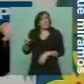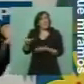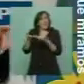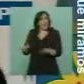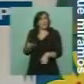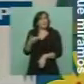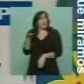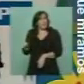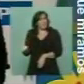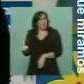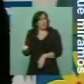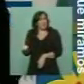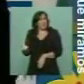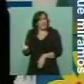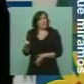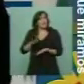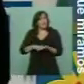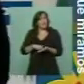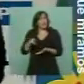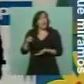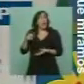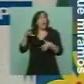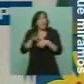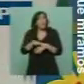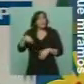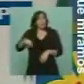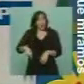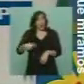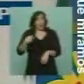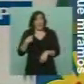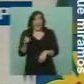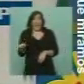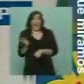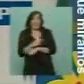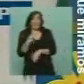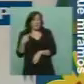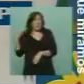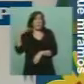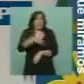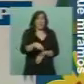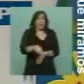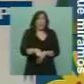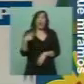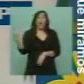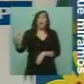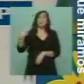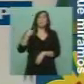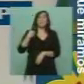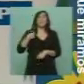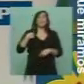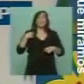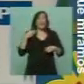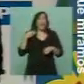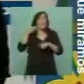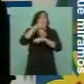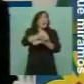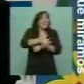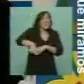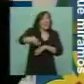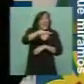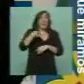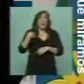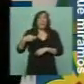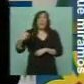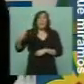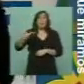fue cuando dijo boneli fue hoy cuando antes de venir acá me dijo que yo me tenía que poner un casco y un overol para entrar acá